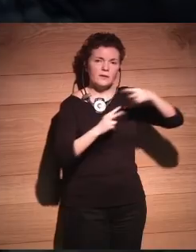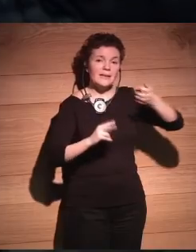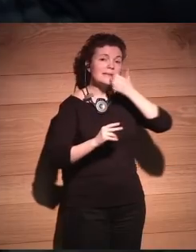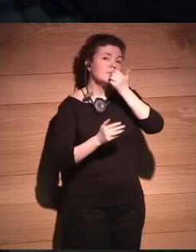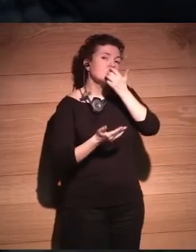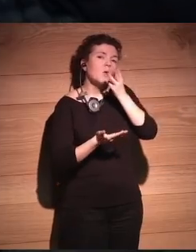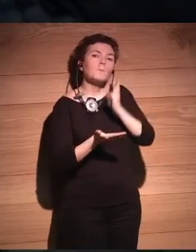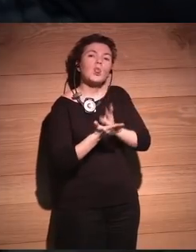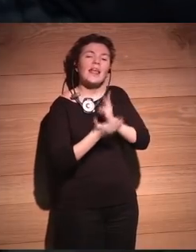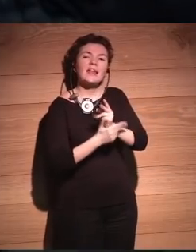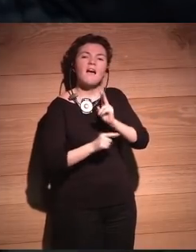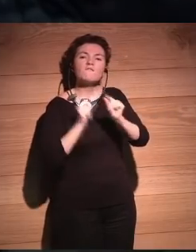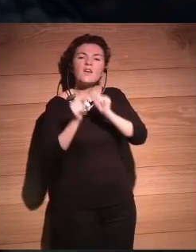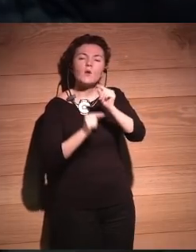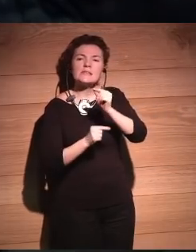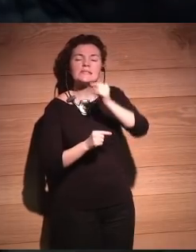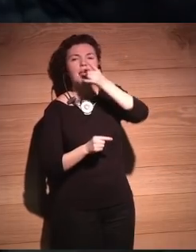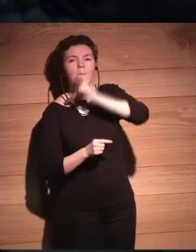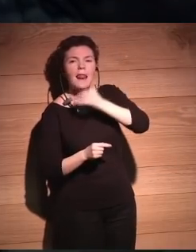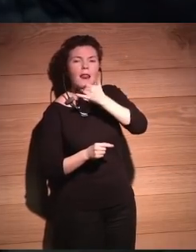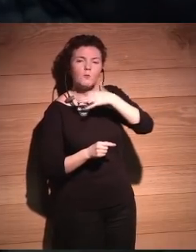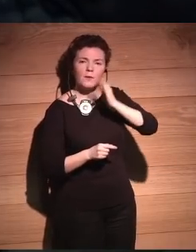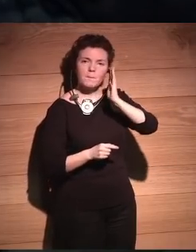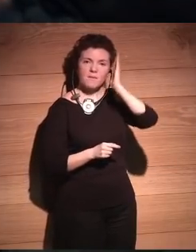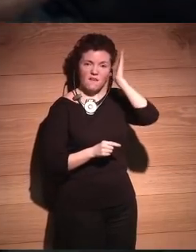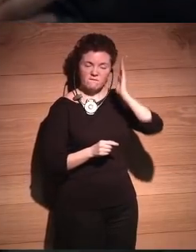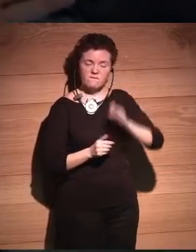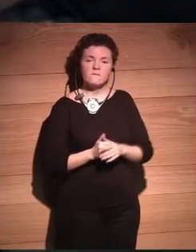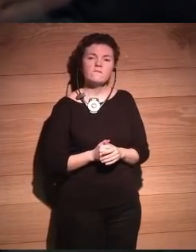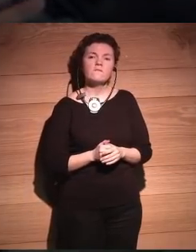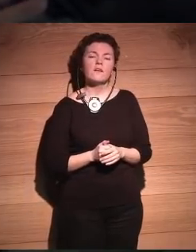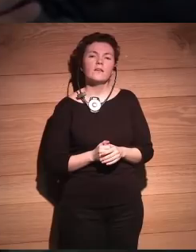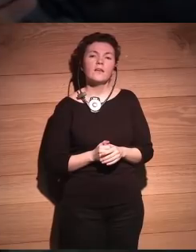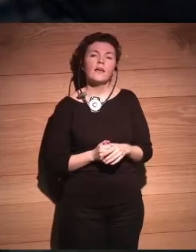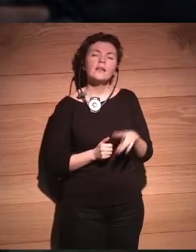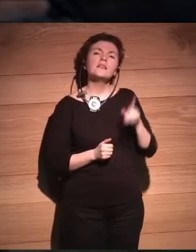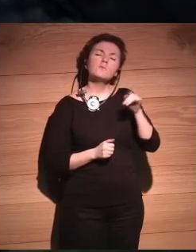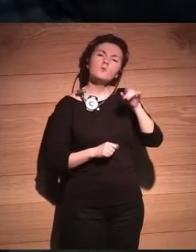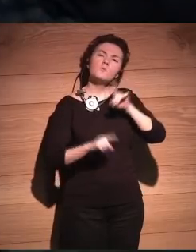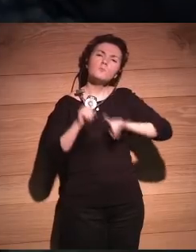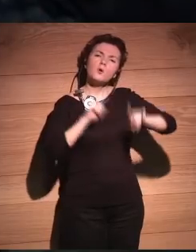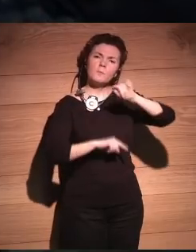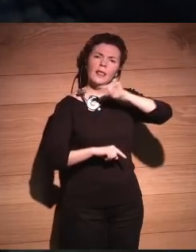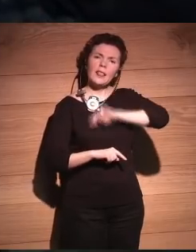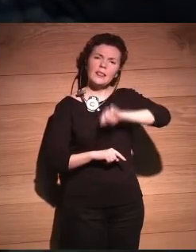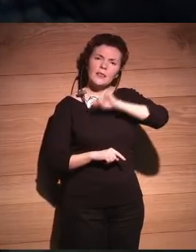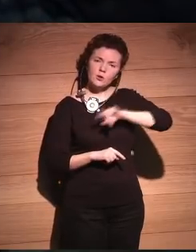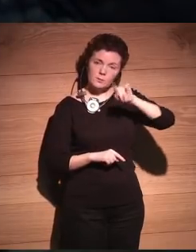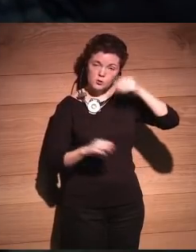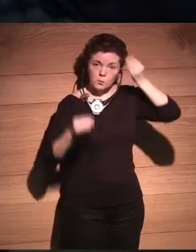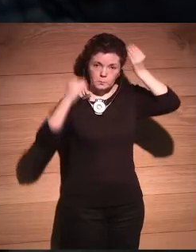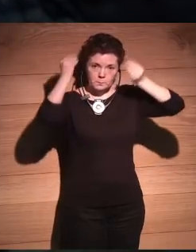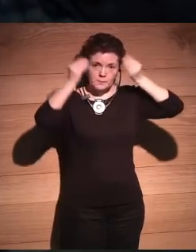proteína viral no está correcta, puede hacerlo. Está también un problema ético,